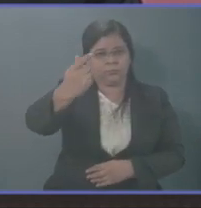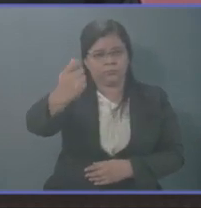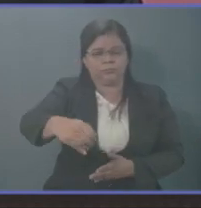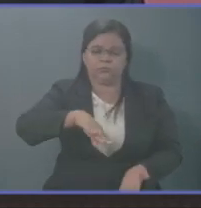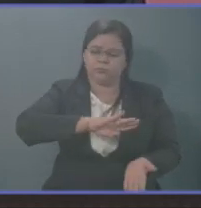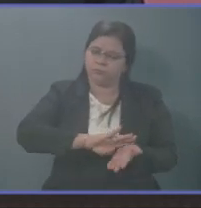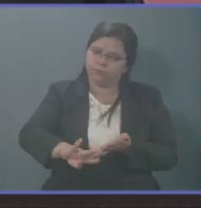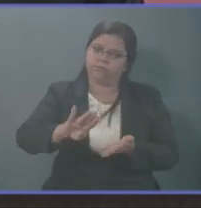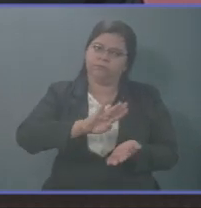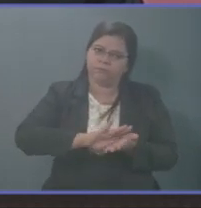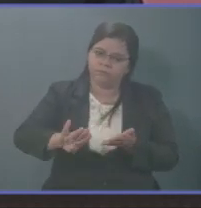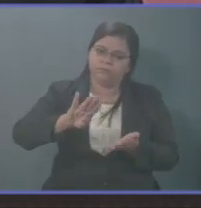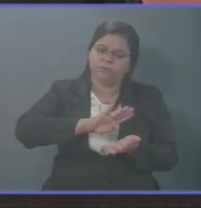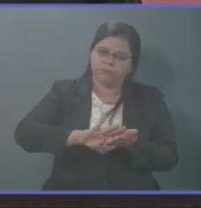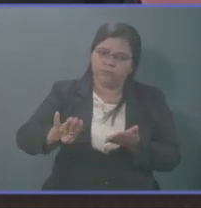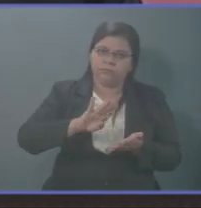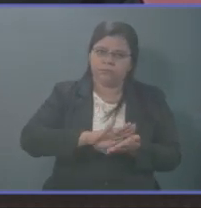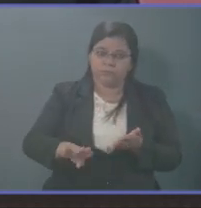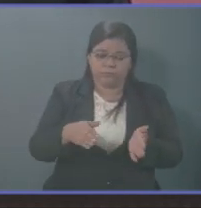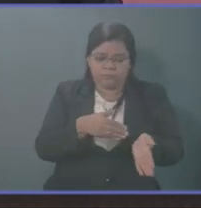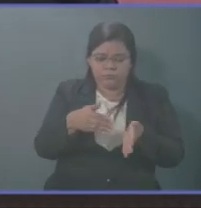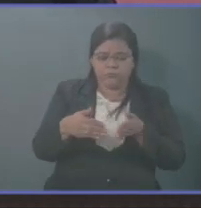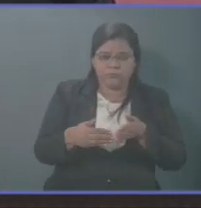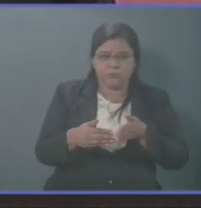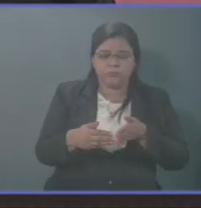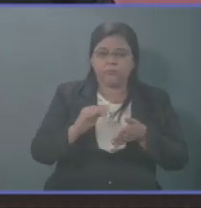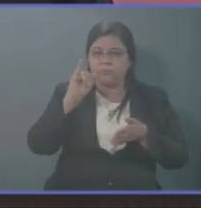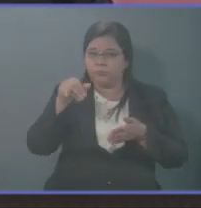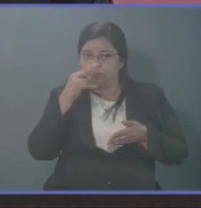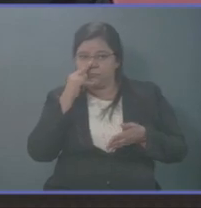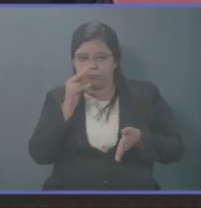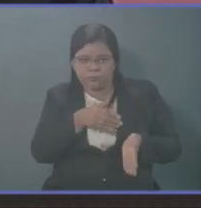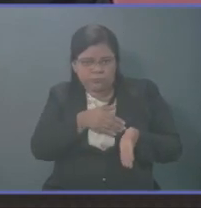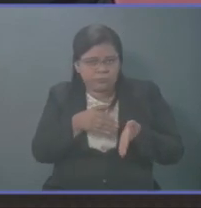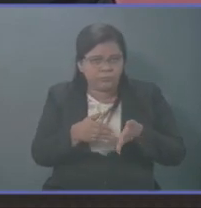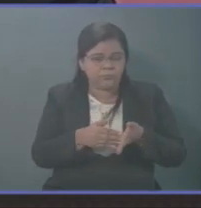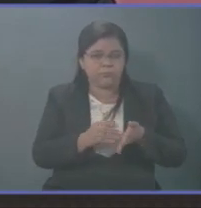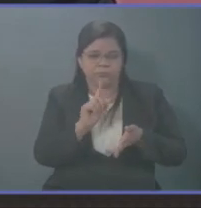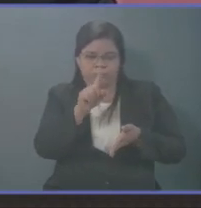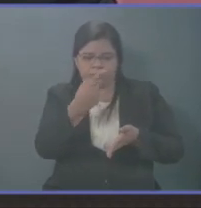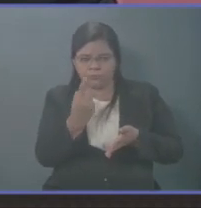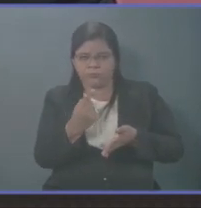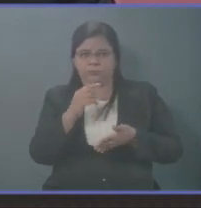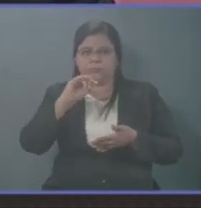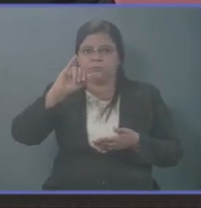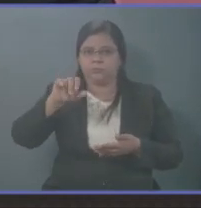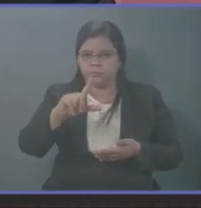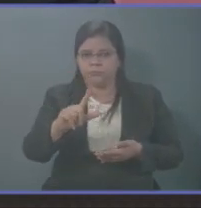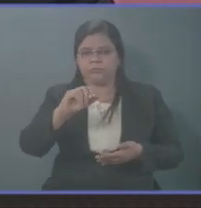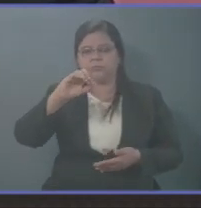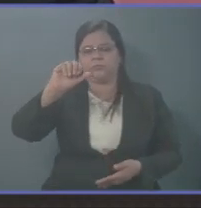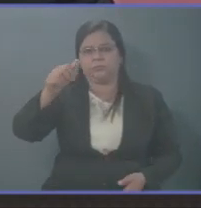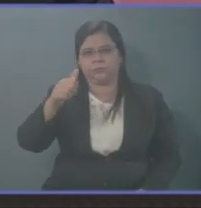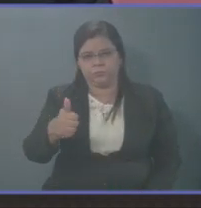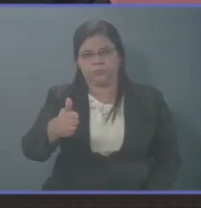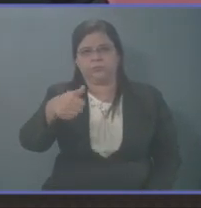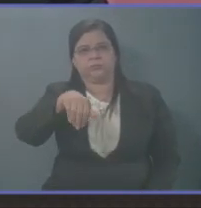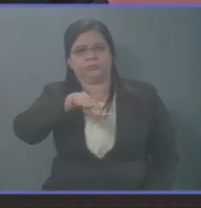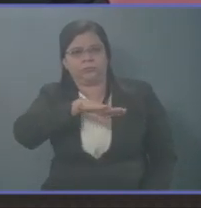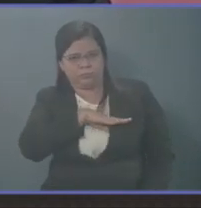sucesivas, debiendo cancelarse en el mes de junio de 2020 las primeras cuotas del 30% del impuesto